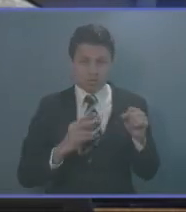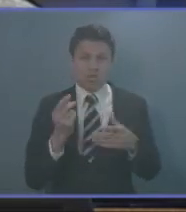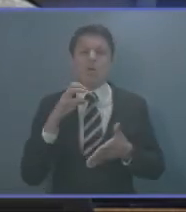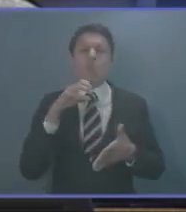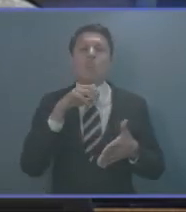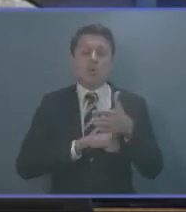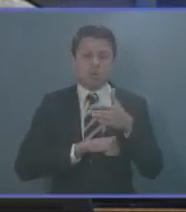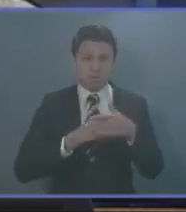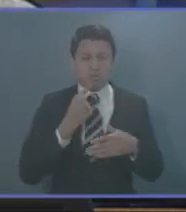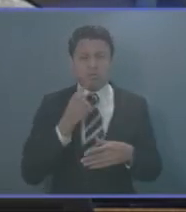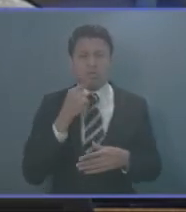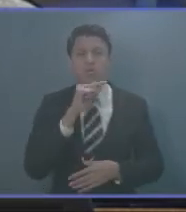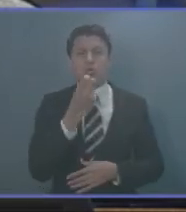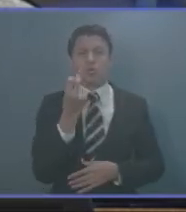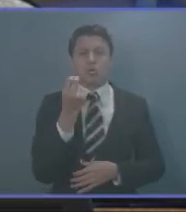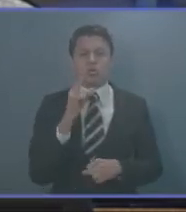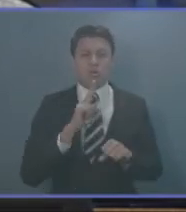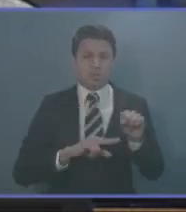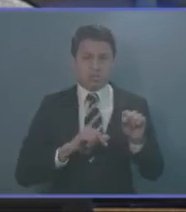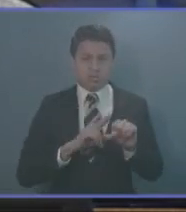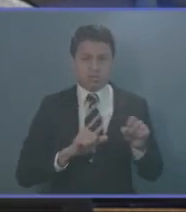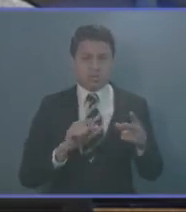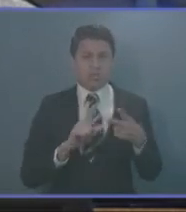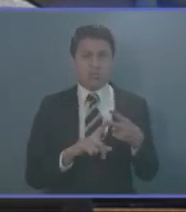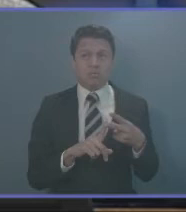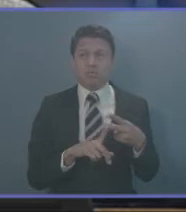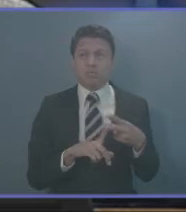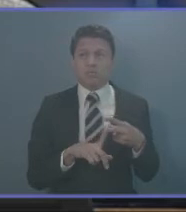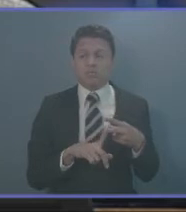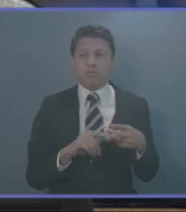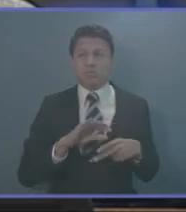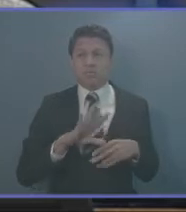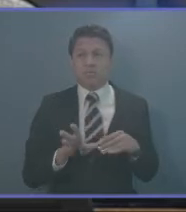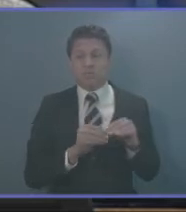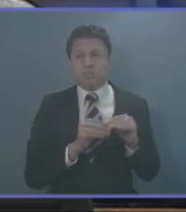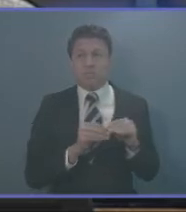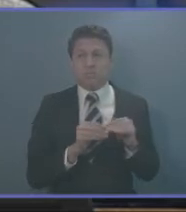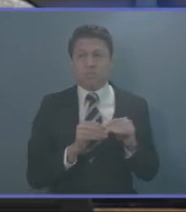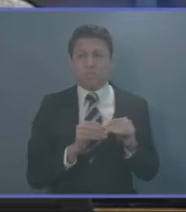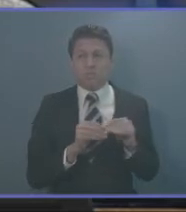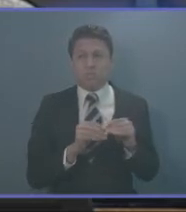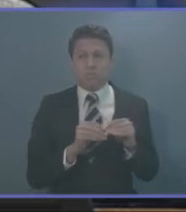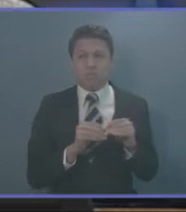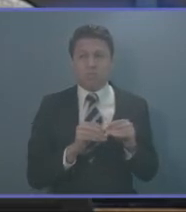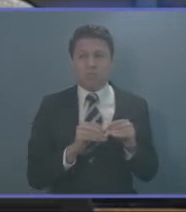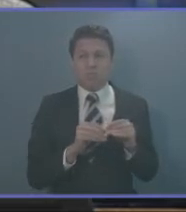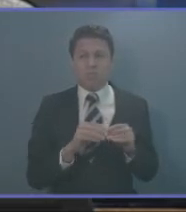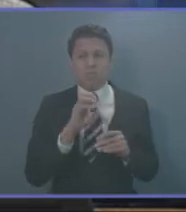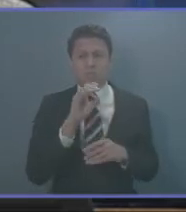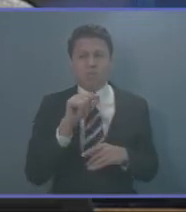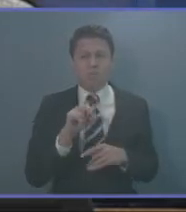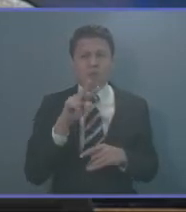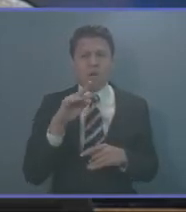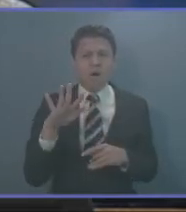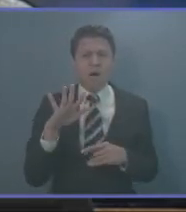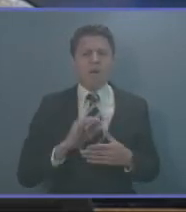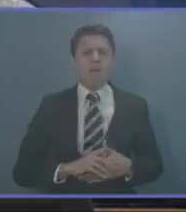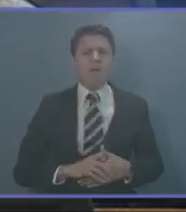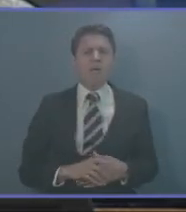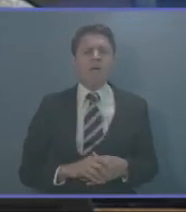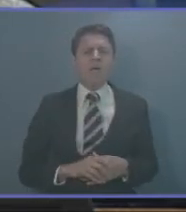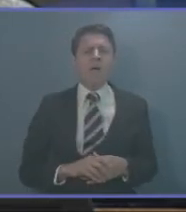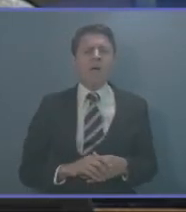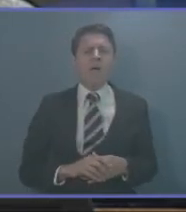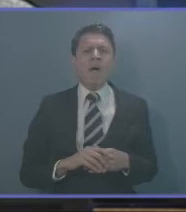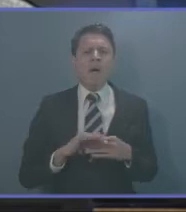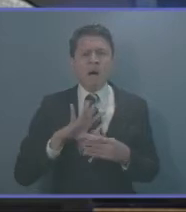cuota fija 12 dólares, más adicional por cada millar o fracción 0.25 sobre